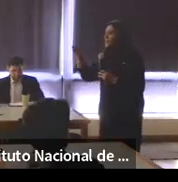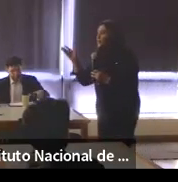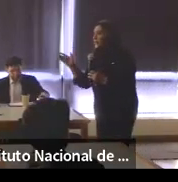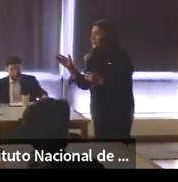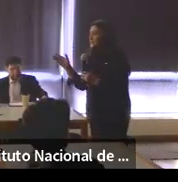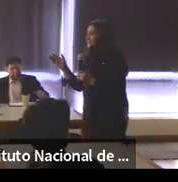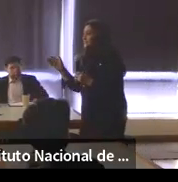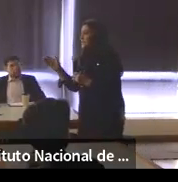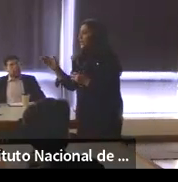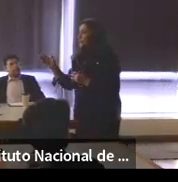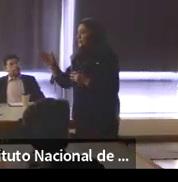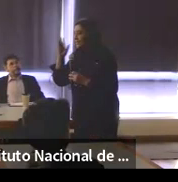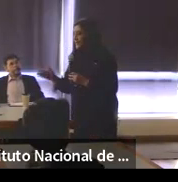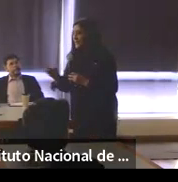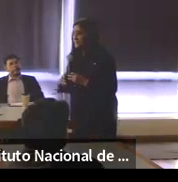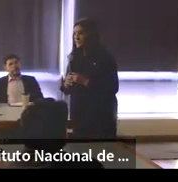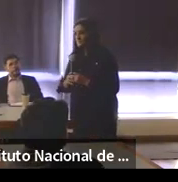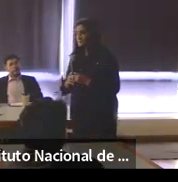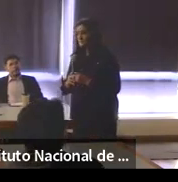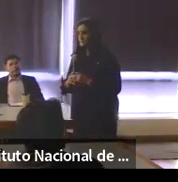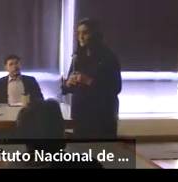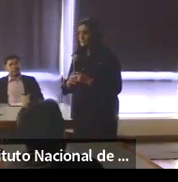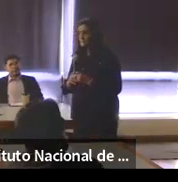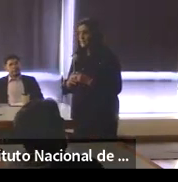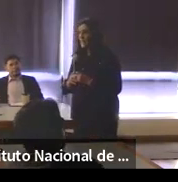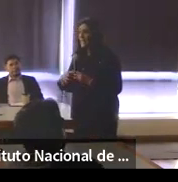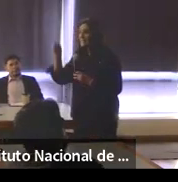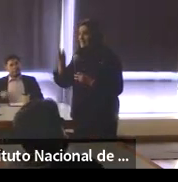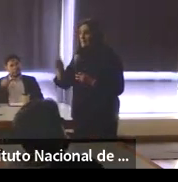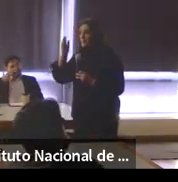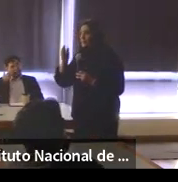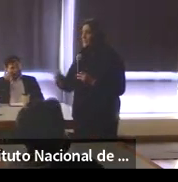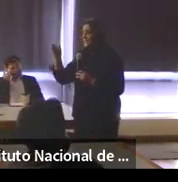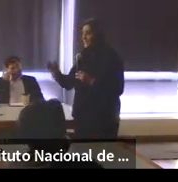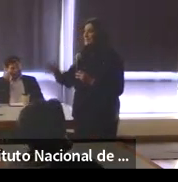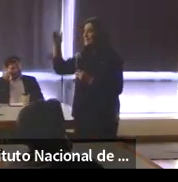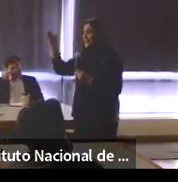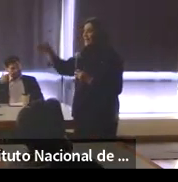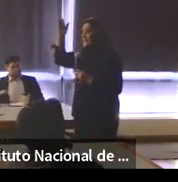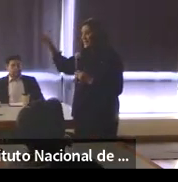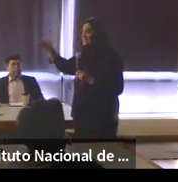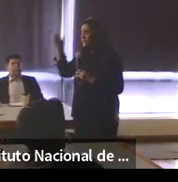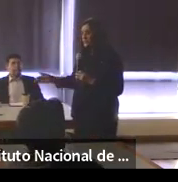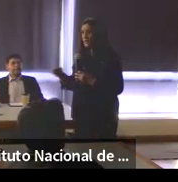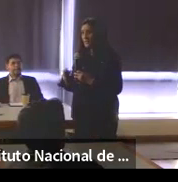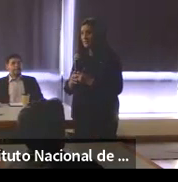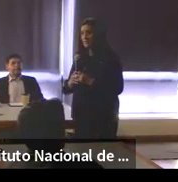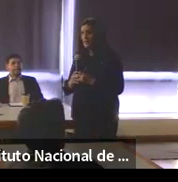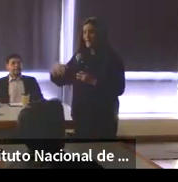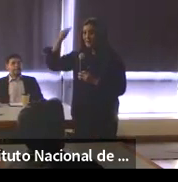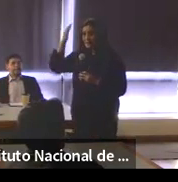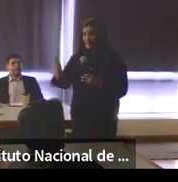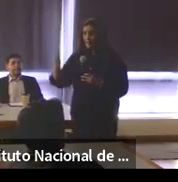doy la palabra por qué Porque hay reglas Y si esa persona se quiere saltar la regla institucional